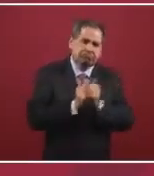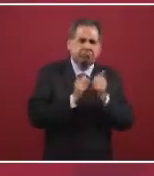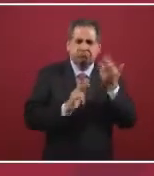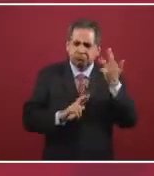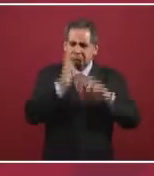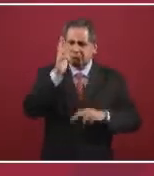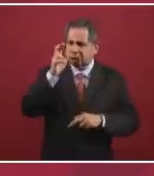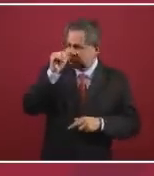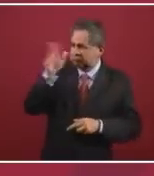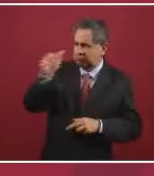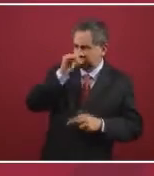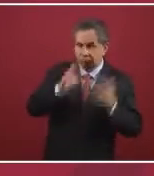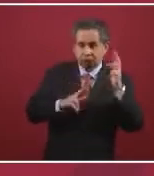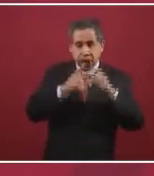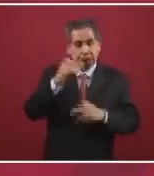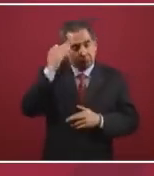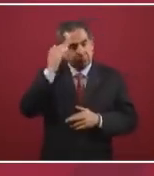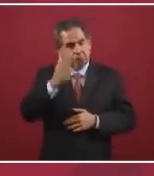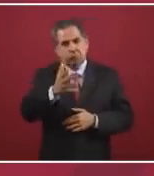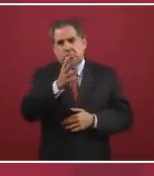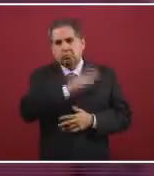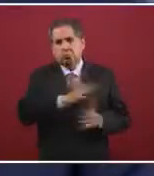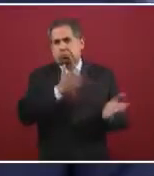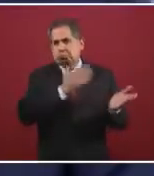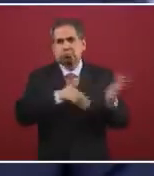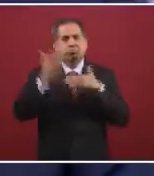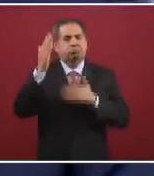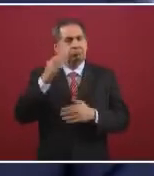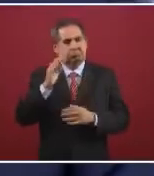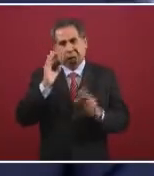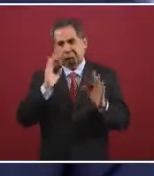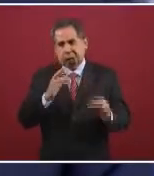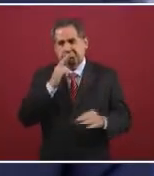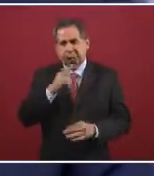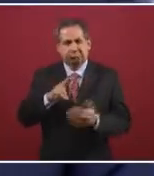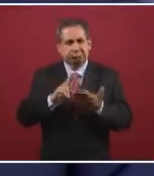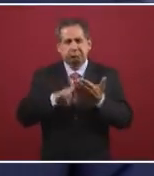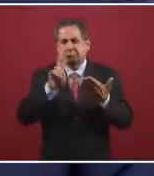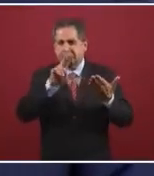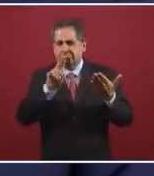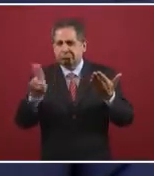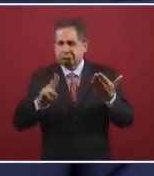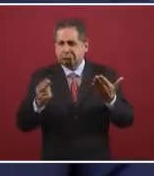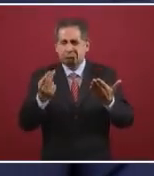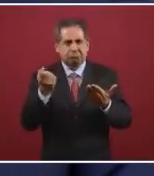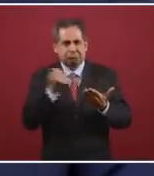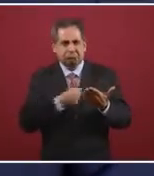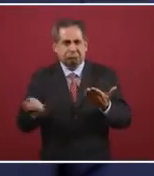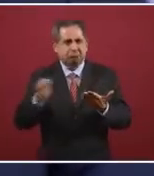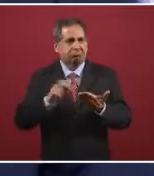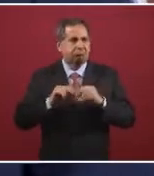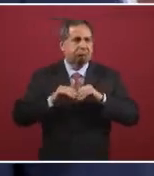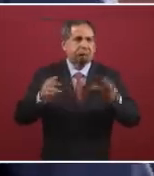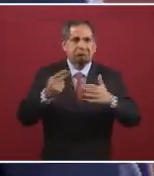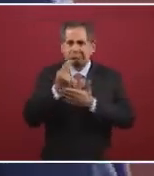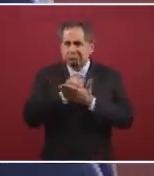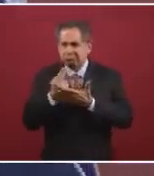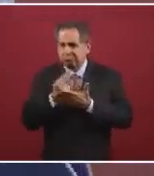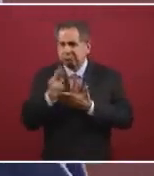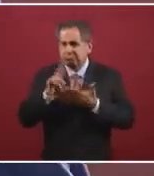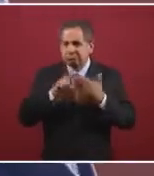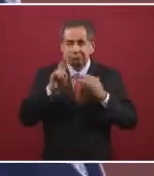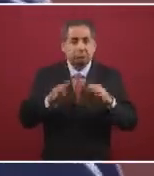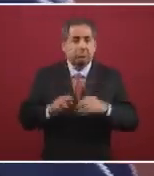y es su época de esplendor como pintor, porque cuando se